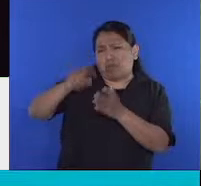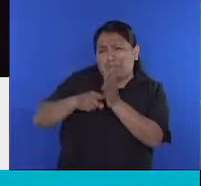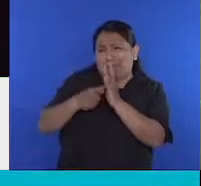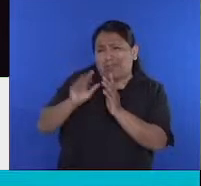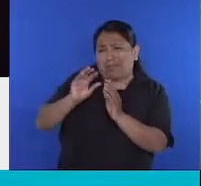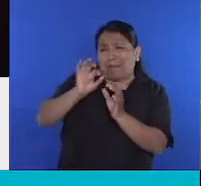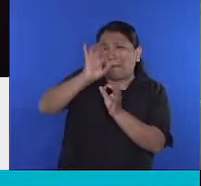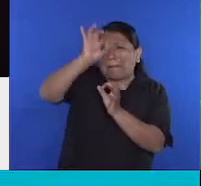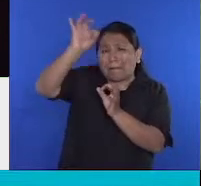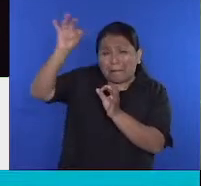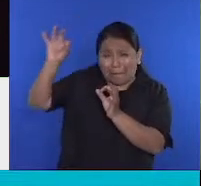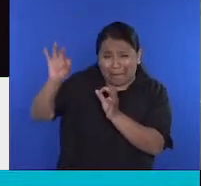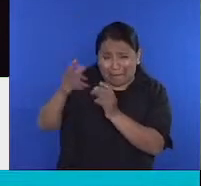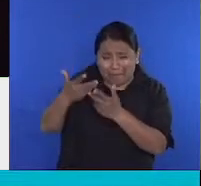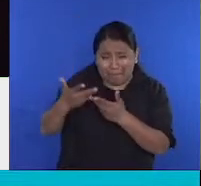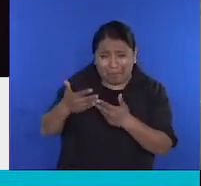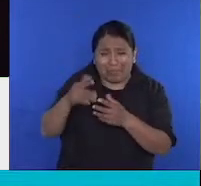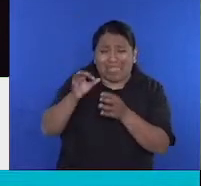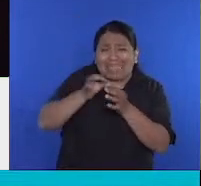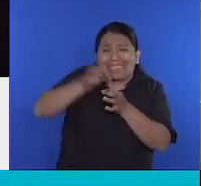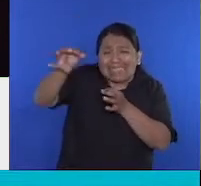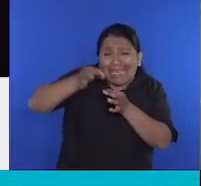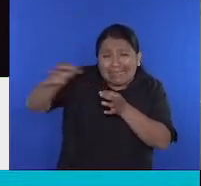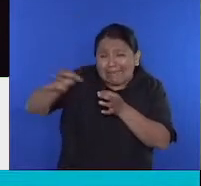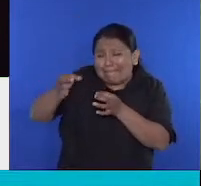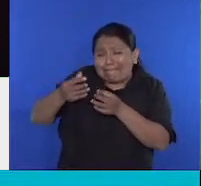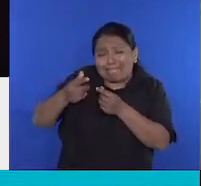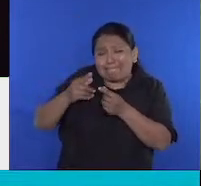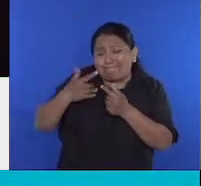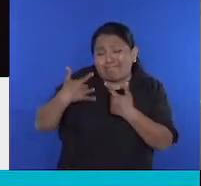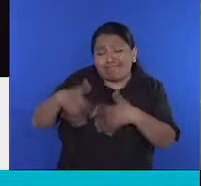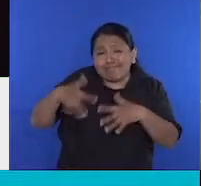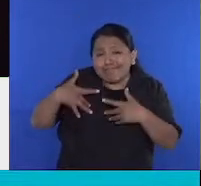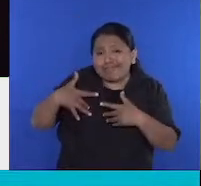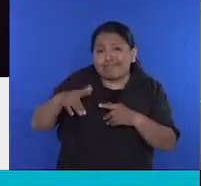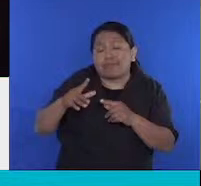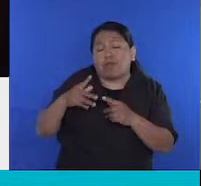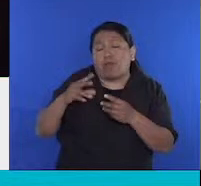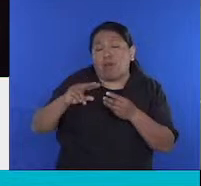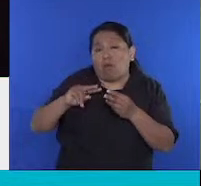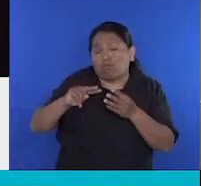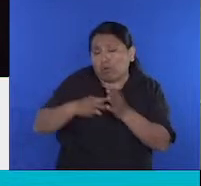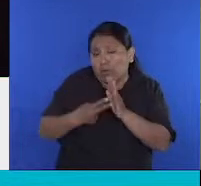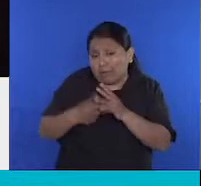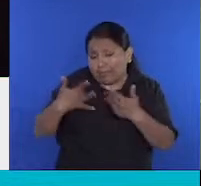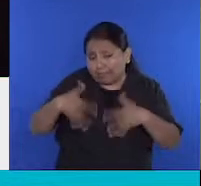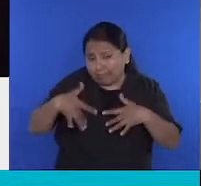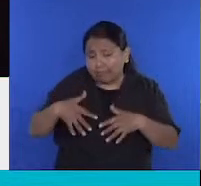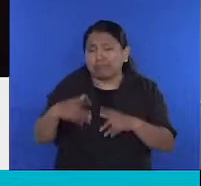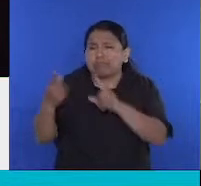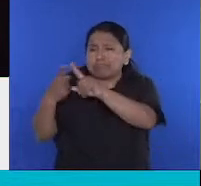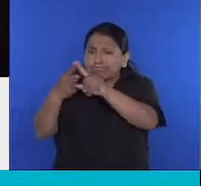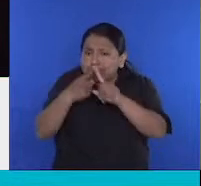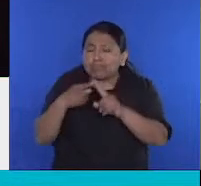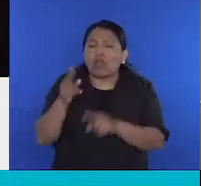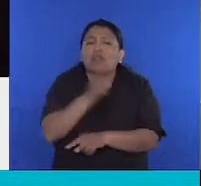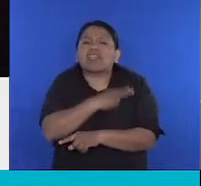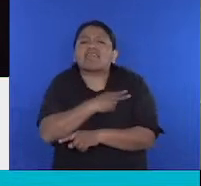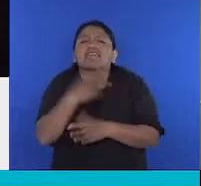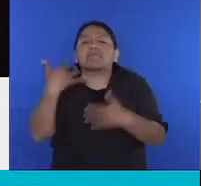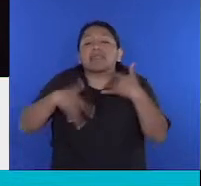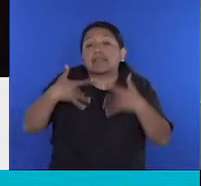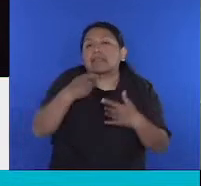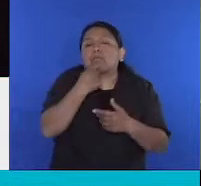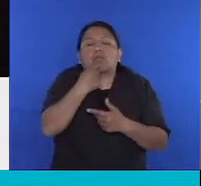distancias son mucho más grandes y los problemas se suscitan mucho más. Tomamos contacto con algún jefe de emergencias que, por ejemplo, nos contaba que el